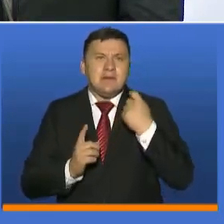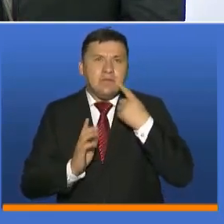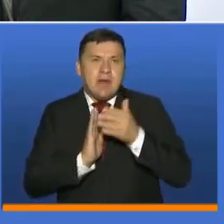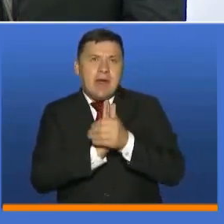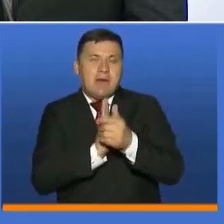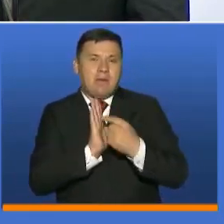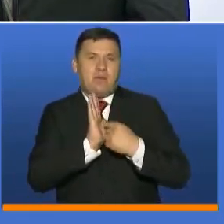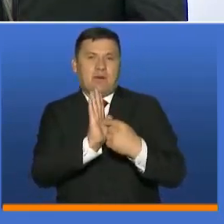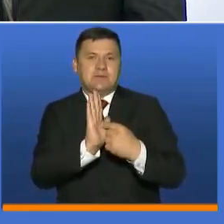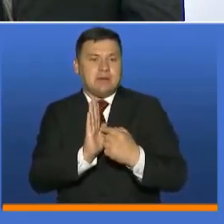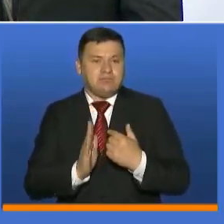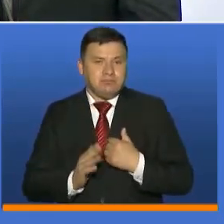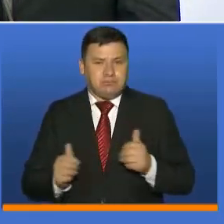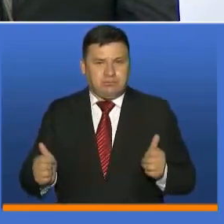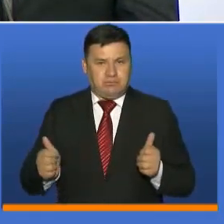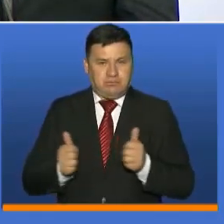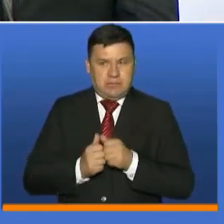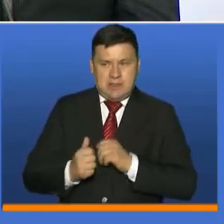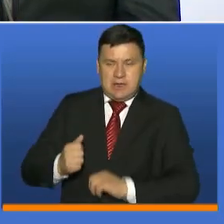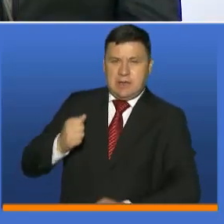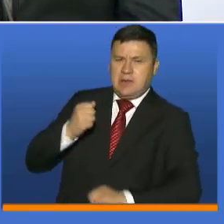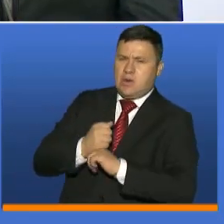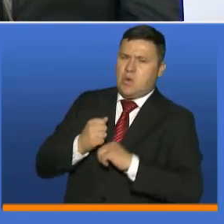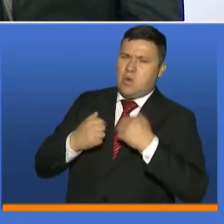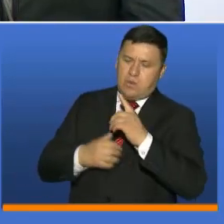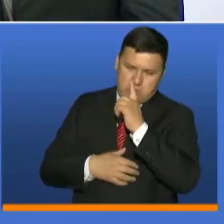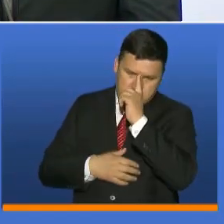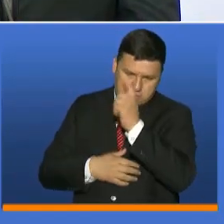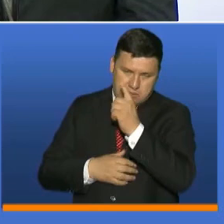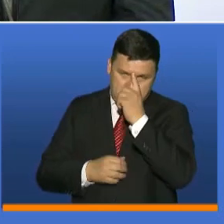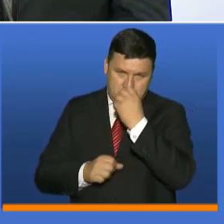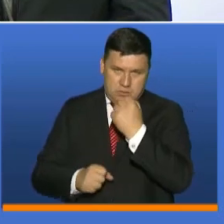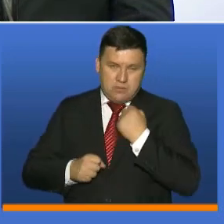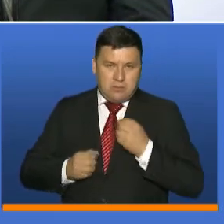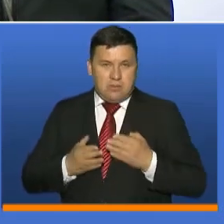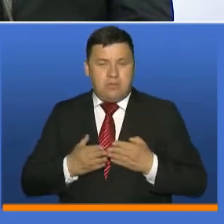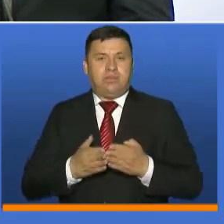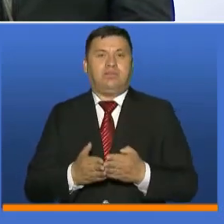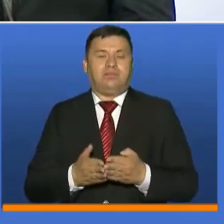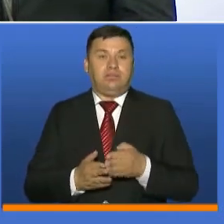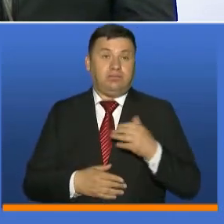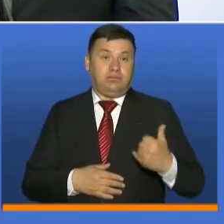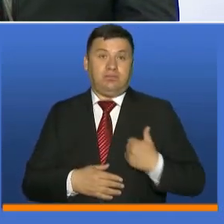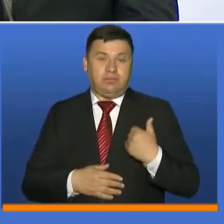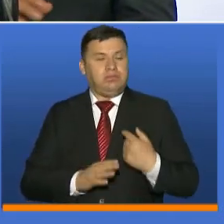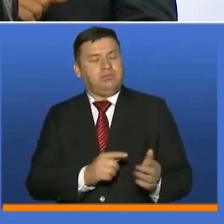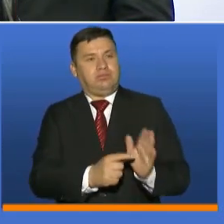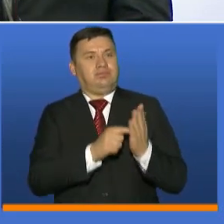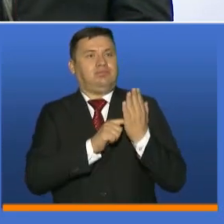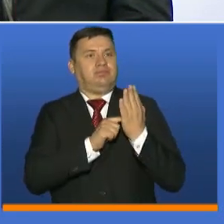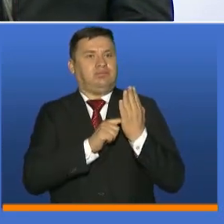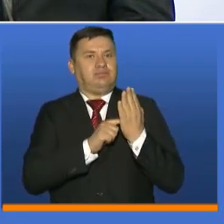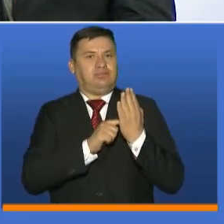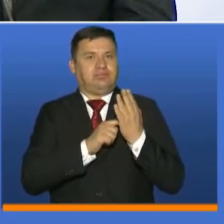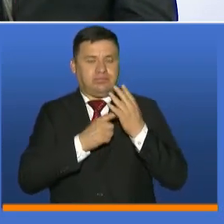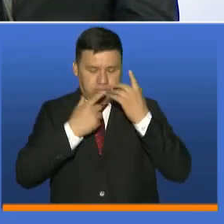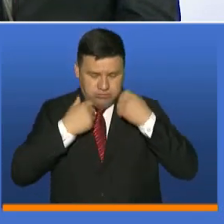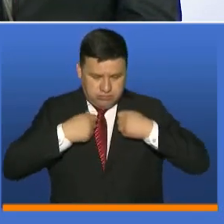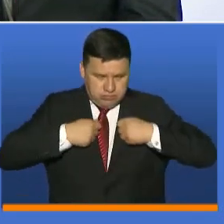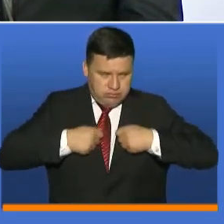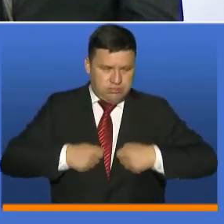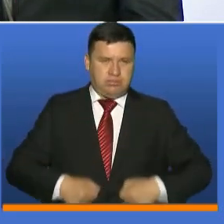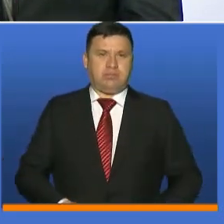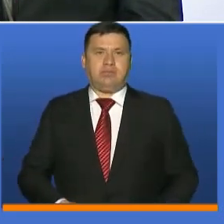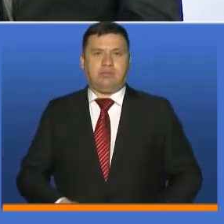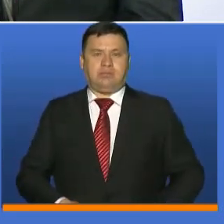y talentos. Junto con el apoyo invaluable de la Armada Nacional, estos jóvenes se remangaron la camiseta con los